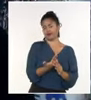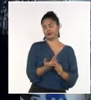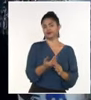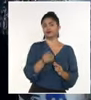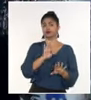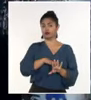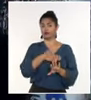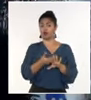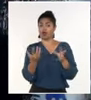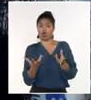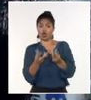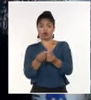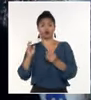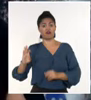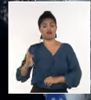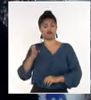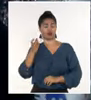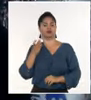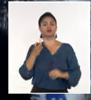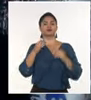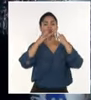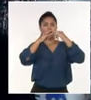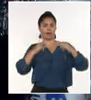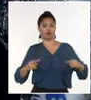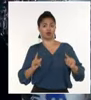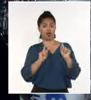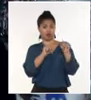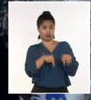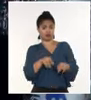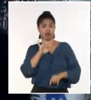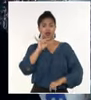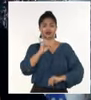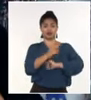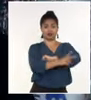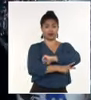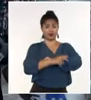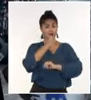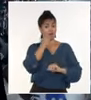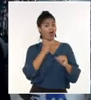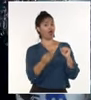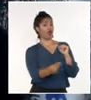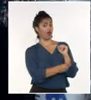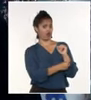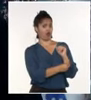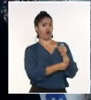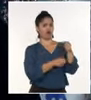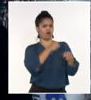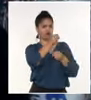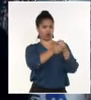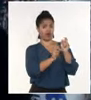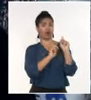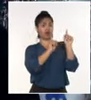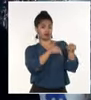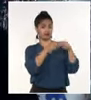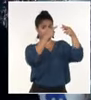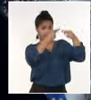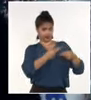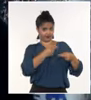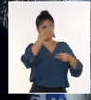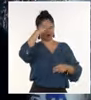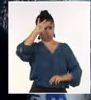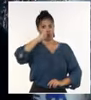a hacer un campamento donde van a estar los 7 países más fuertes del boxeo. Eso nos va a permitir poner el equipo en la